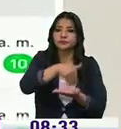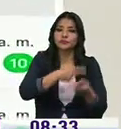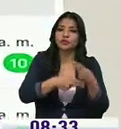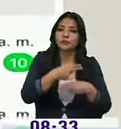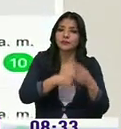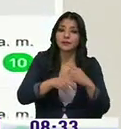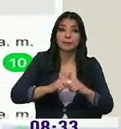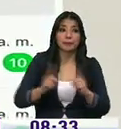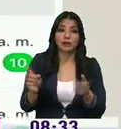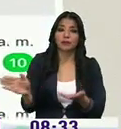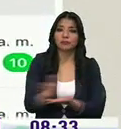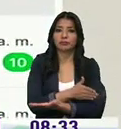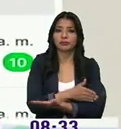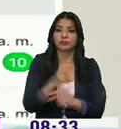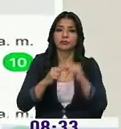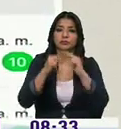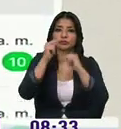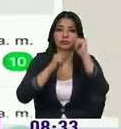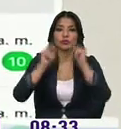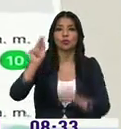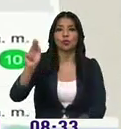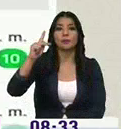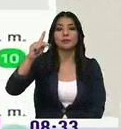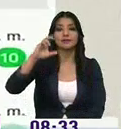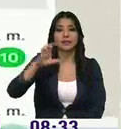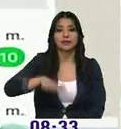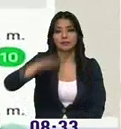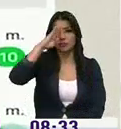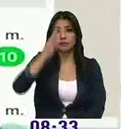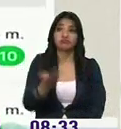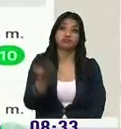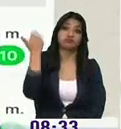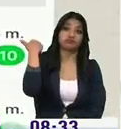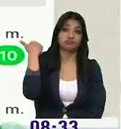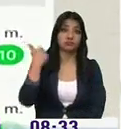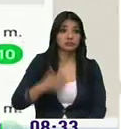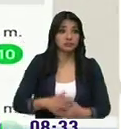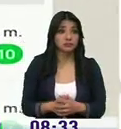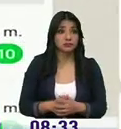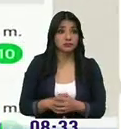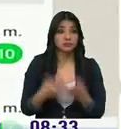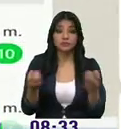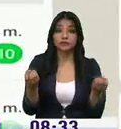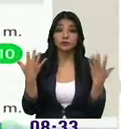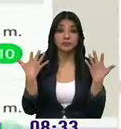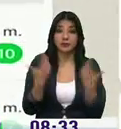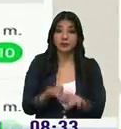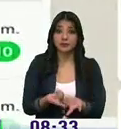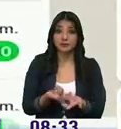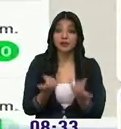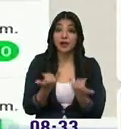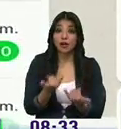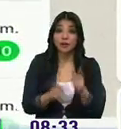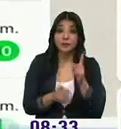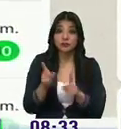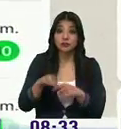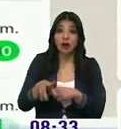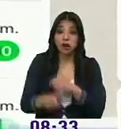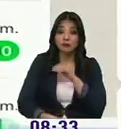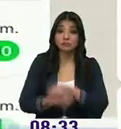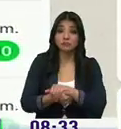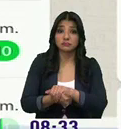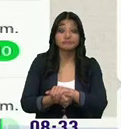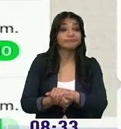lo derrocaron para construir un VC de la policía, pero eso fue hace... y se olvidaron hoy, y es hasta guarida de chorps, o sea, de